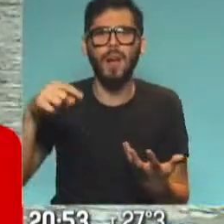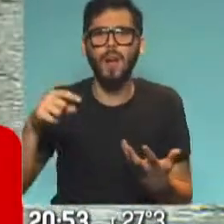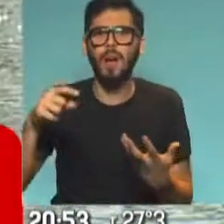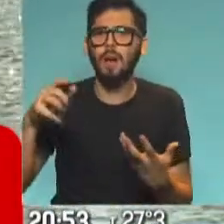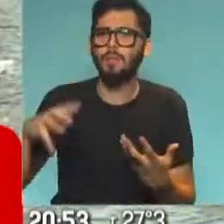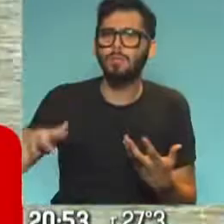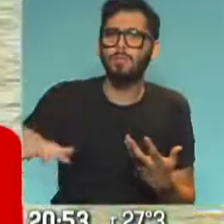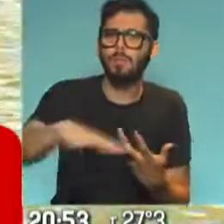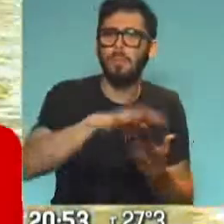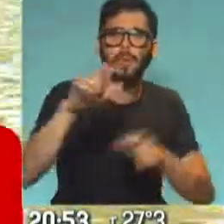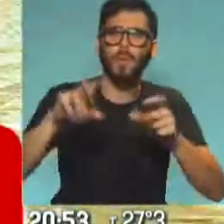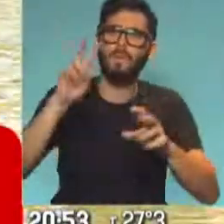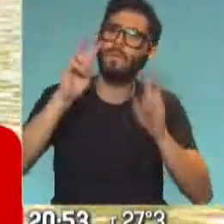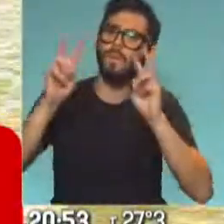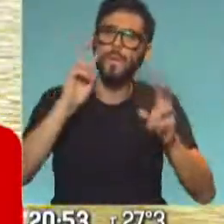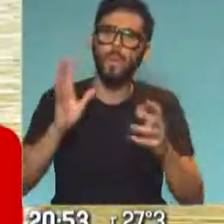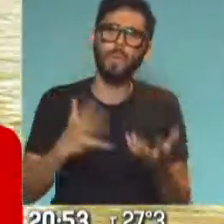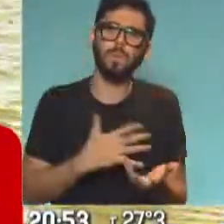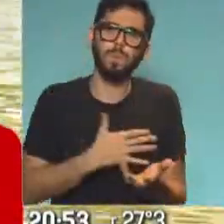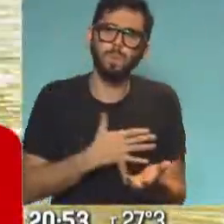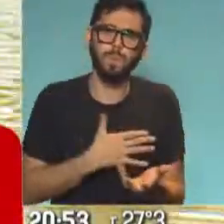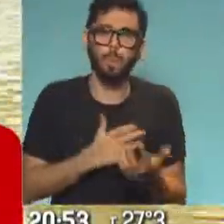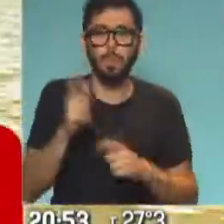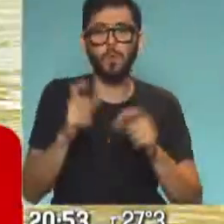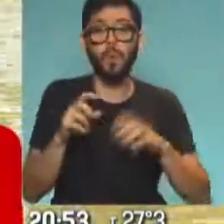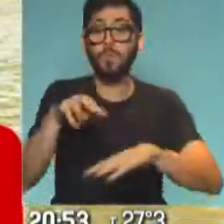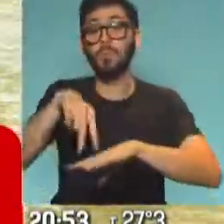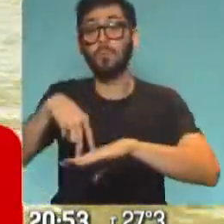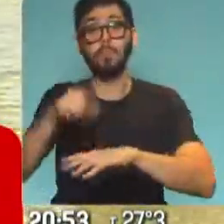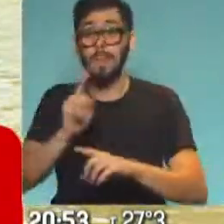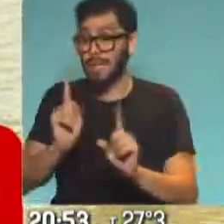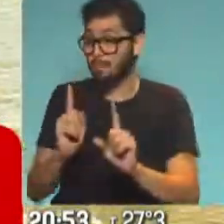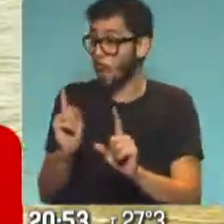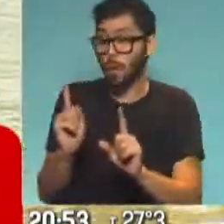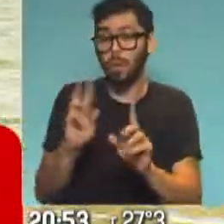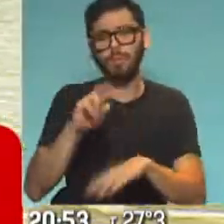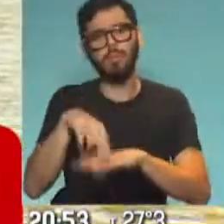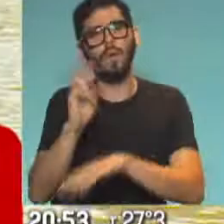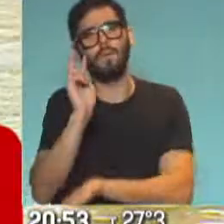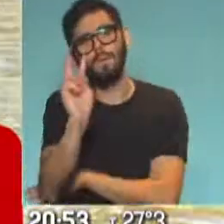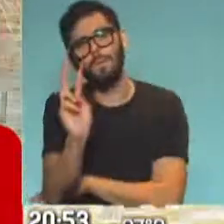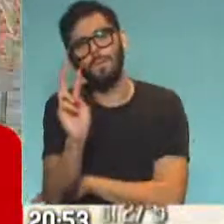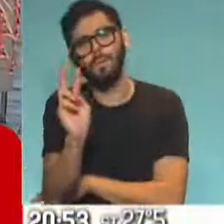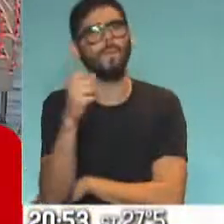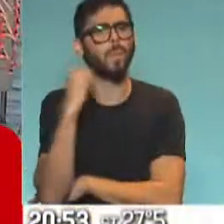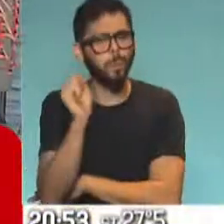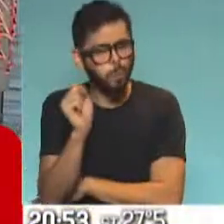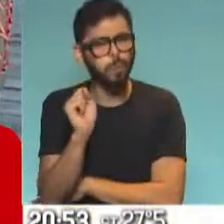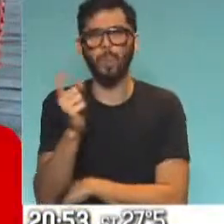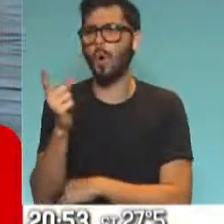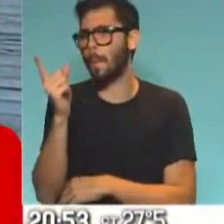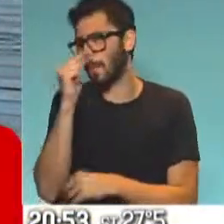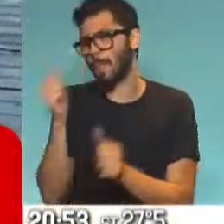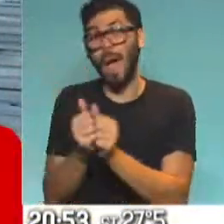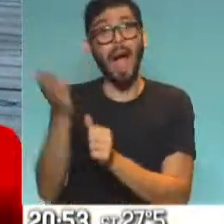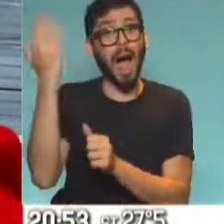el puente en la gente. Mucha gente se va a parar, así como hace un ratito, para decir, uy, yo lo pasé con mi papá, cuando